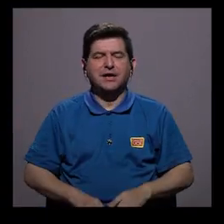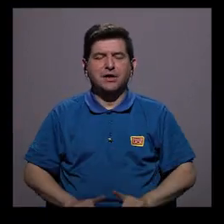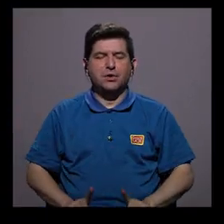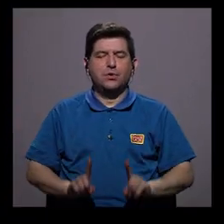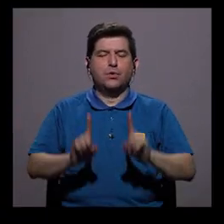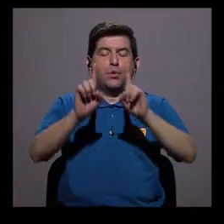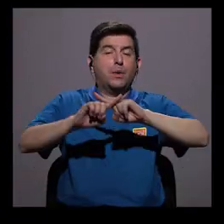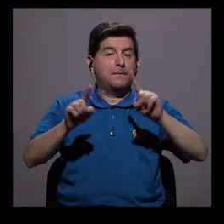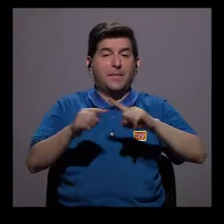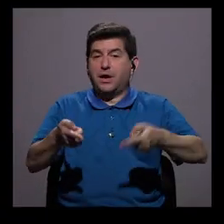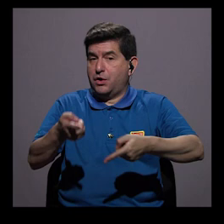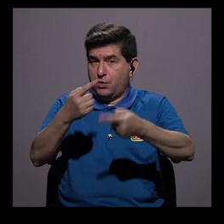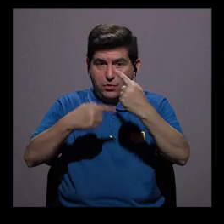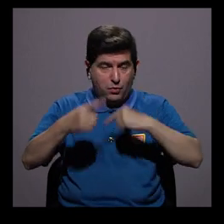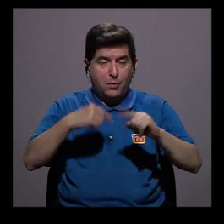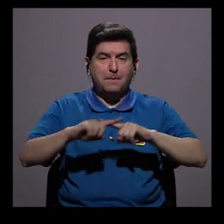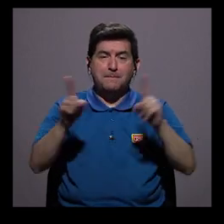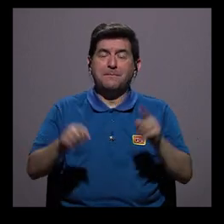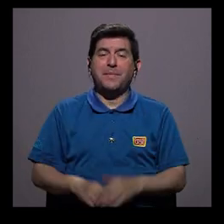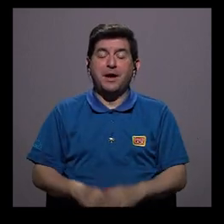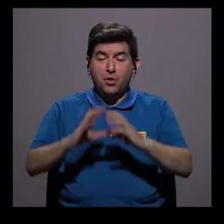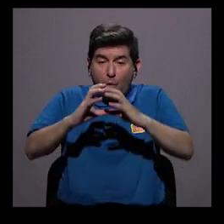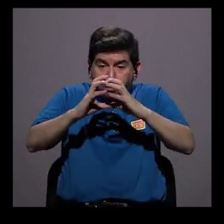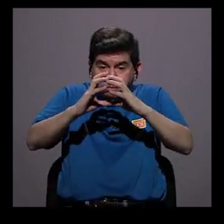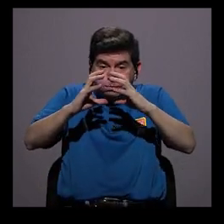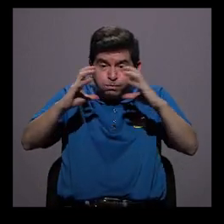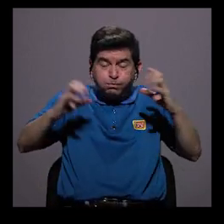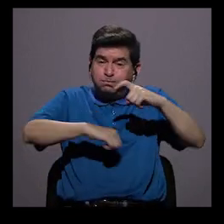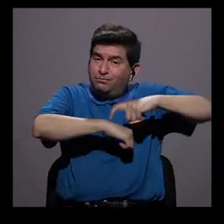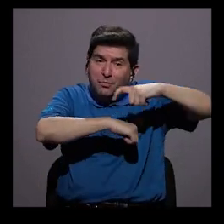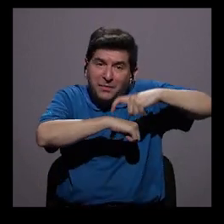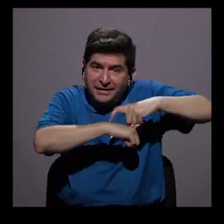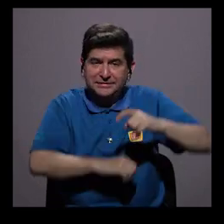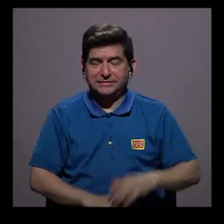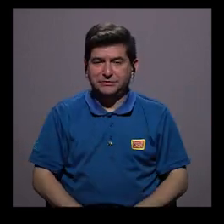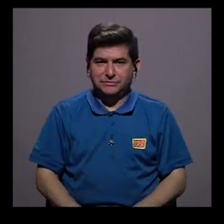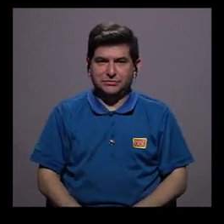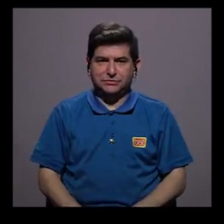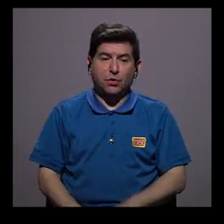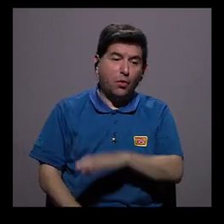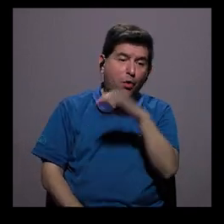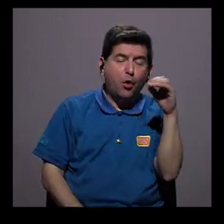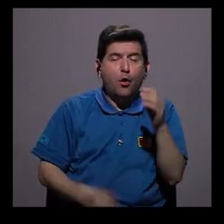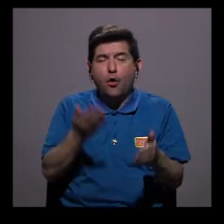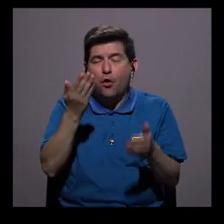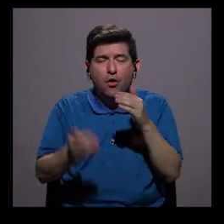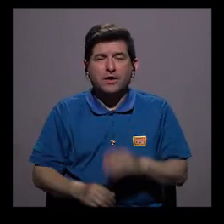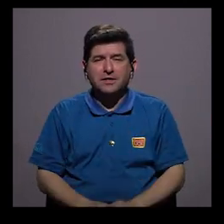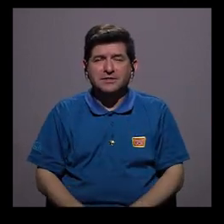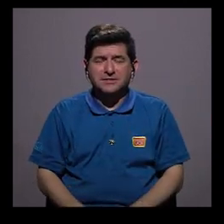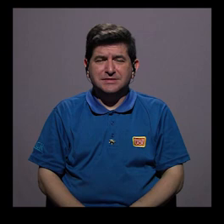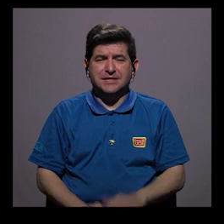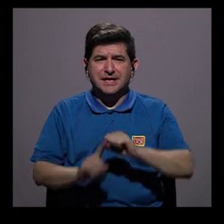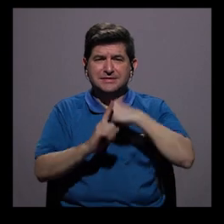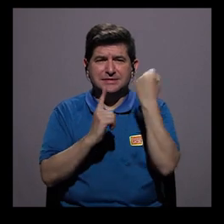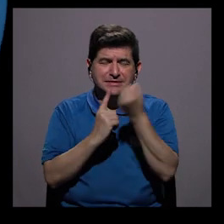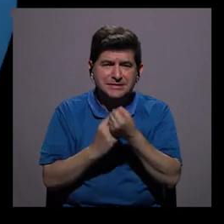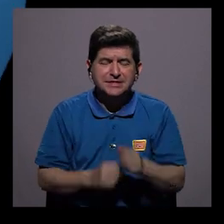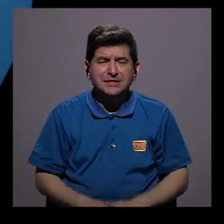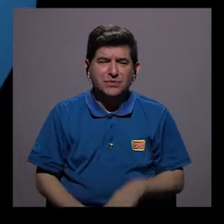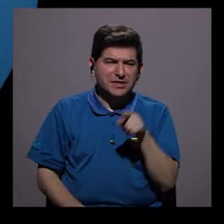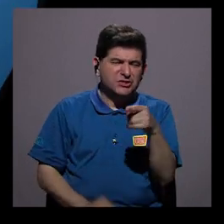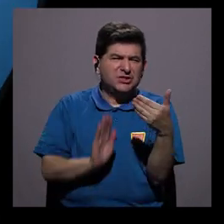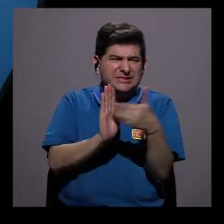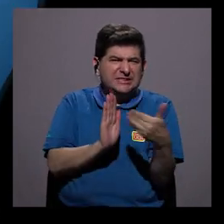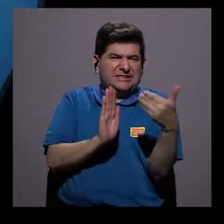devuelva. Uh-huh. Pero si se ensancha la vena por pérdida de la elasticidad de ellas y o se aflojan o se inflaman